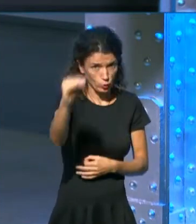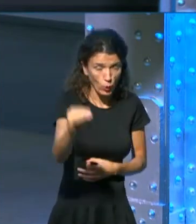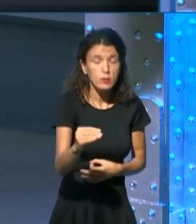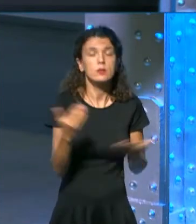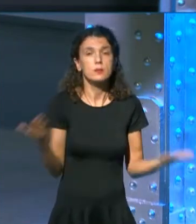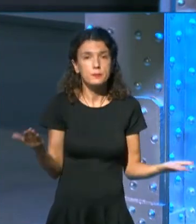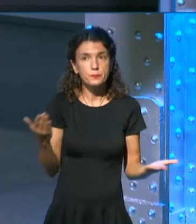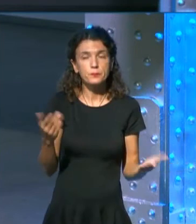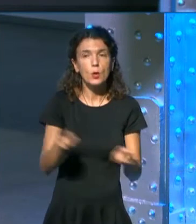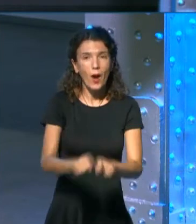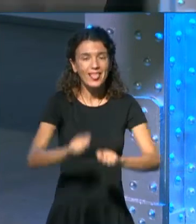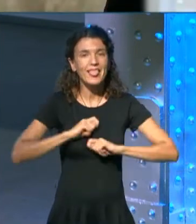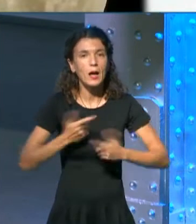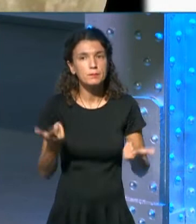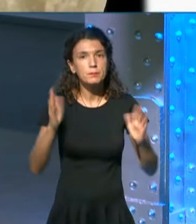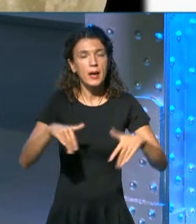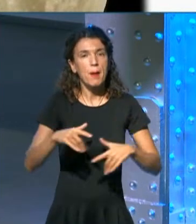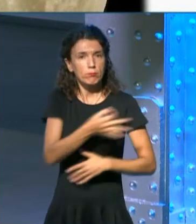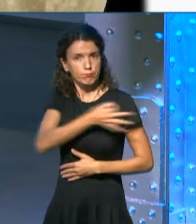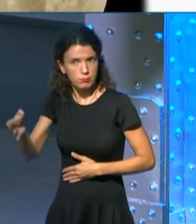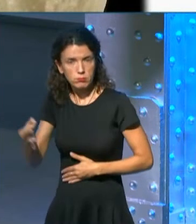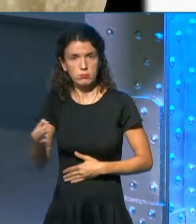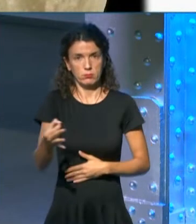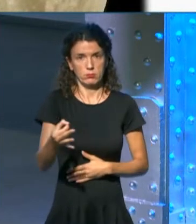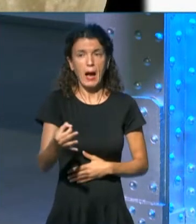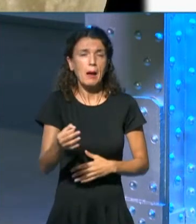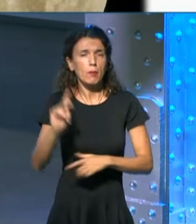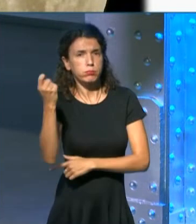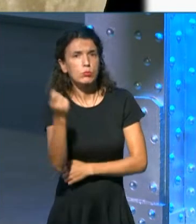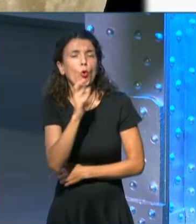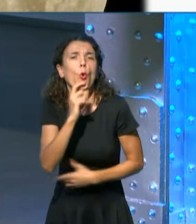qué es lo que nos mueve, qué es lo que nos lleva a ser más efectivos y más productivos?